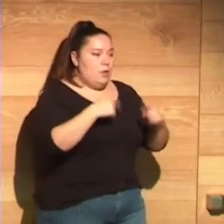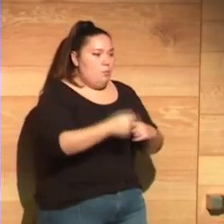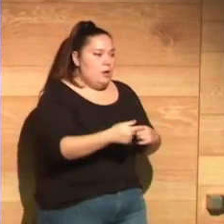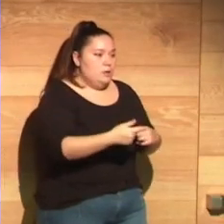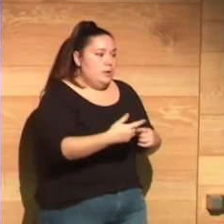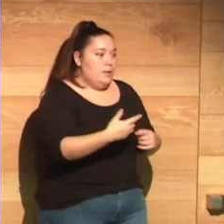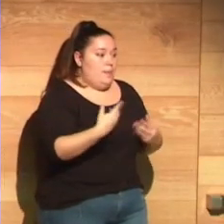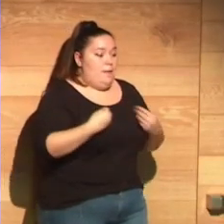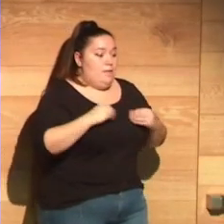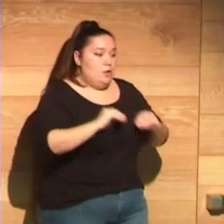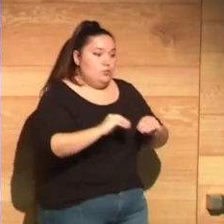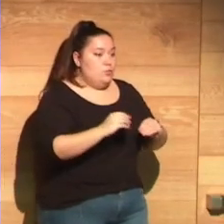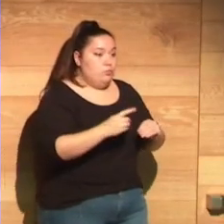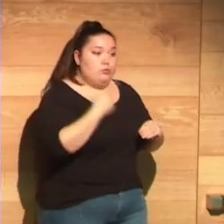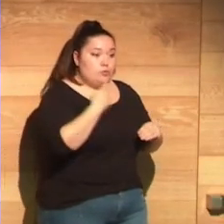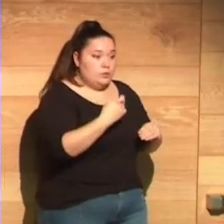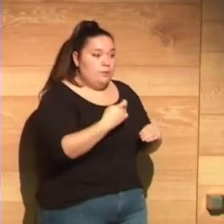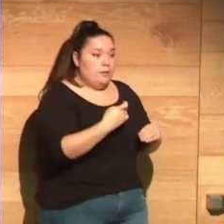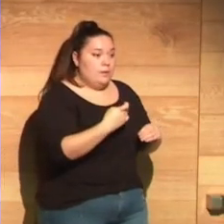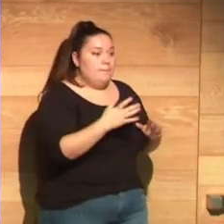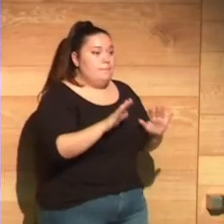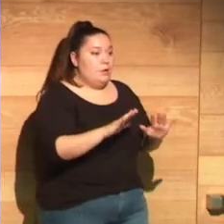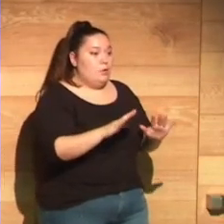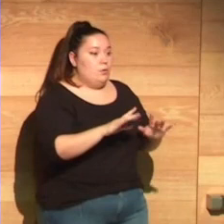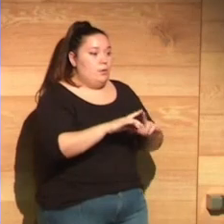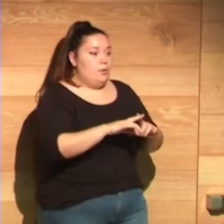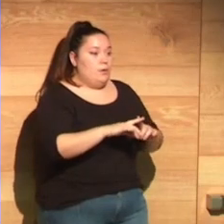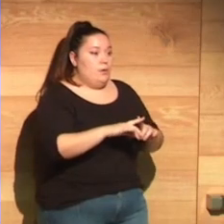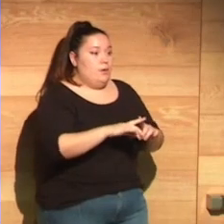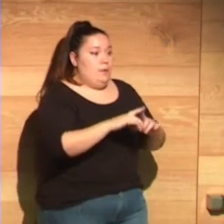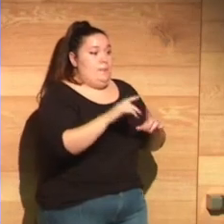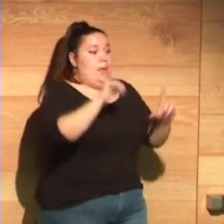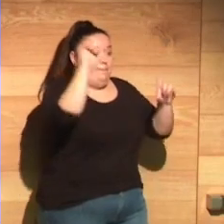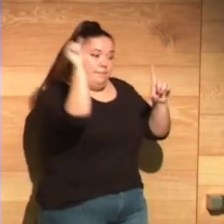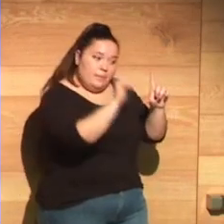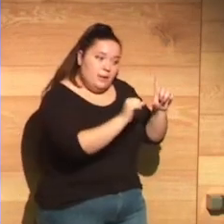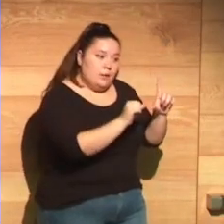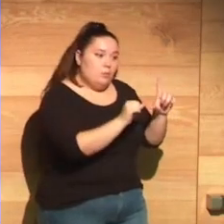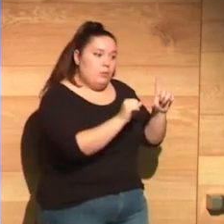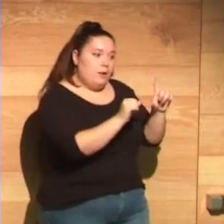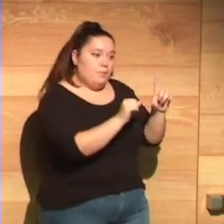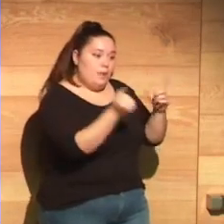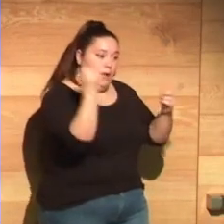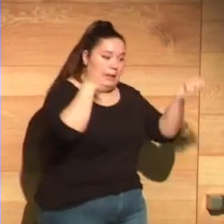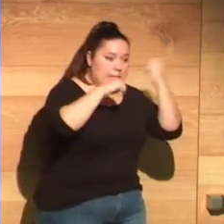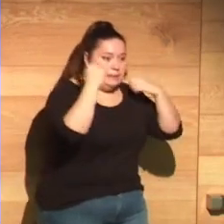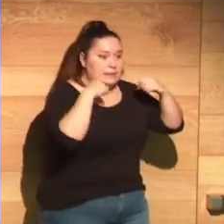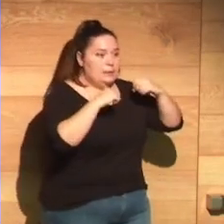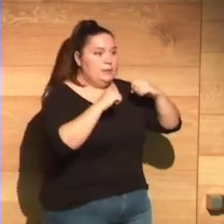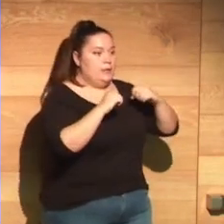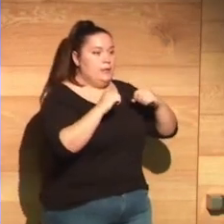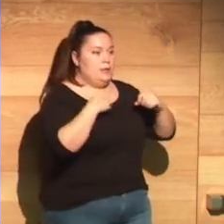que era incapaz de decir un diálogo porque no daba pie con bola en un... O sea, claro. O sea, encima él iba a los rodajes y lo que